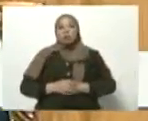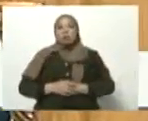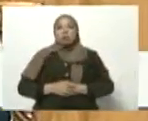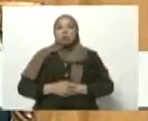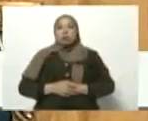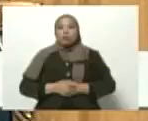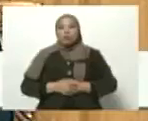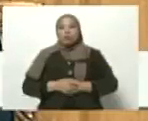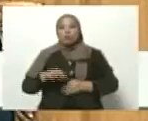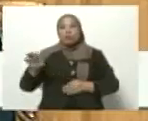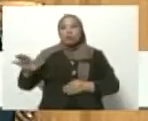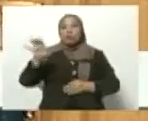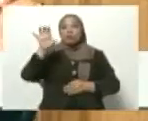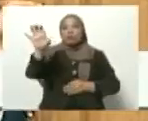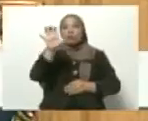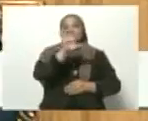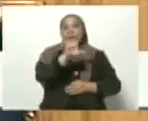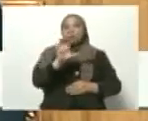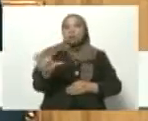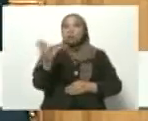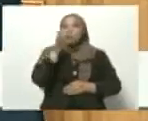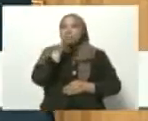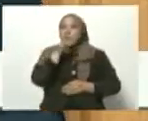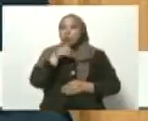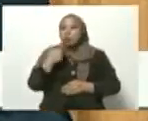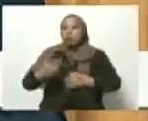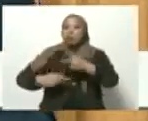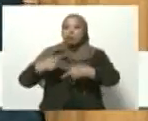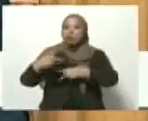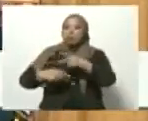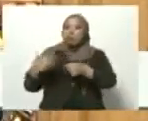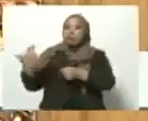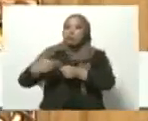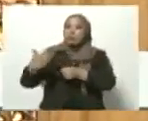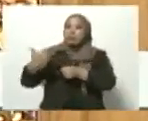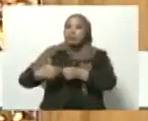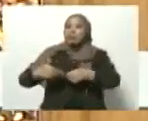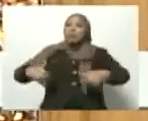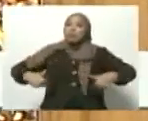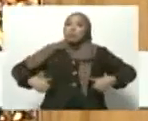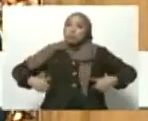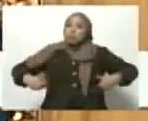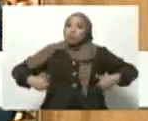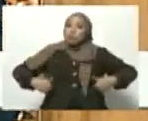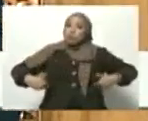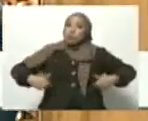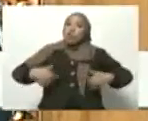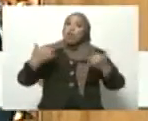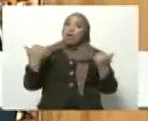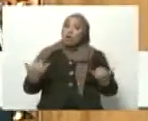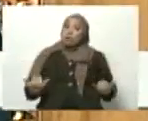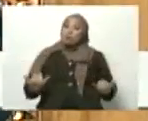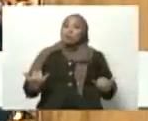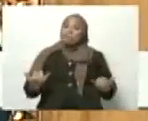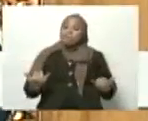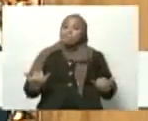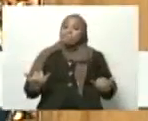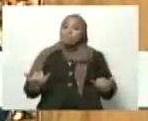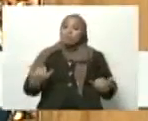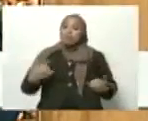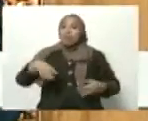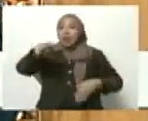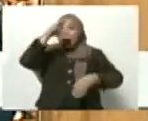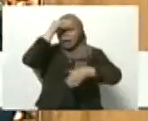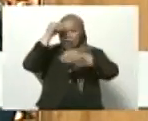Incluso a los países los países que no producen petróleo son los que más sufren en estos boom petroleros. Y entendamos bien, aprendamos,